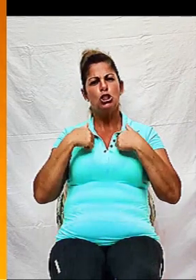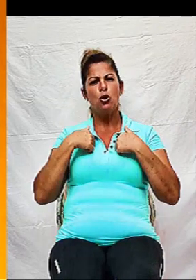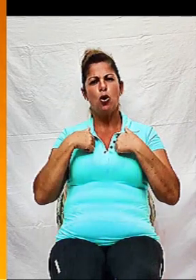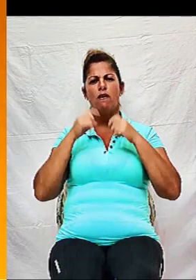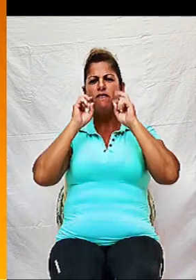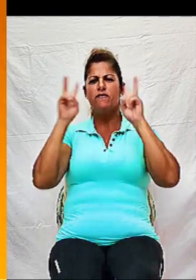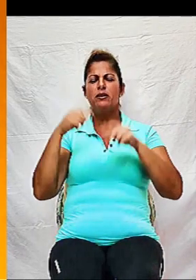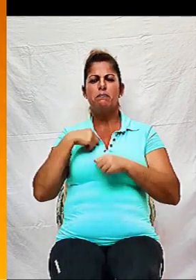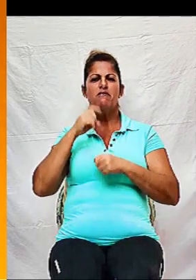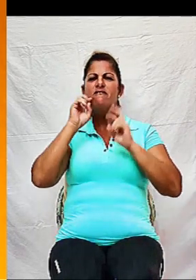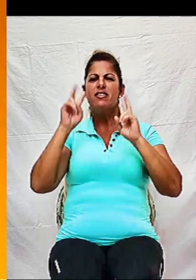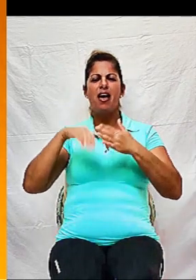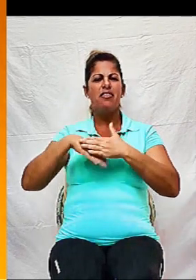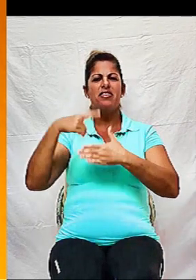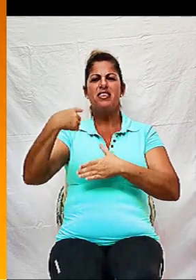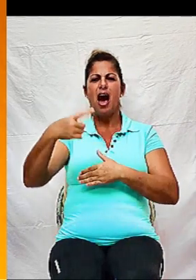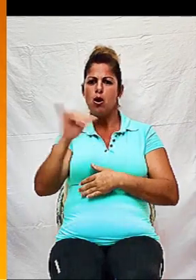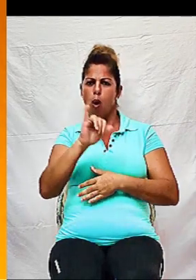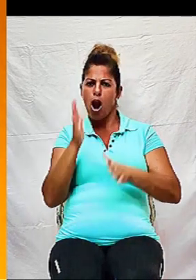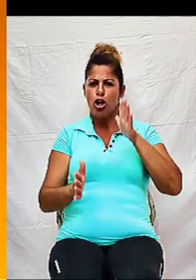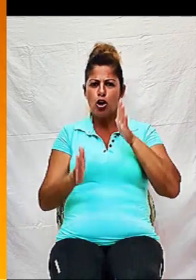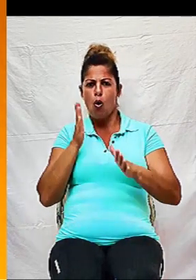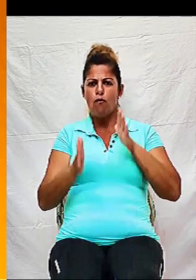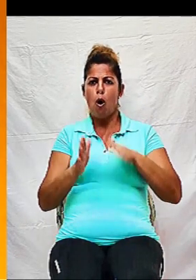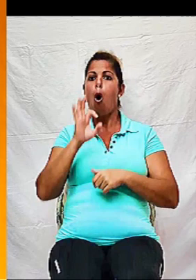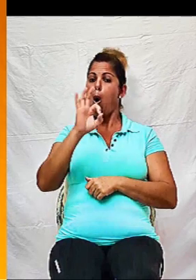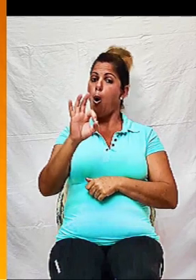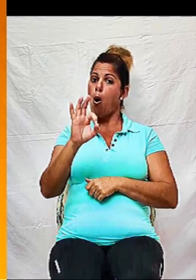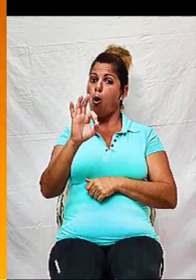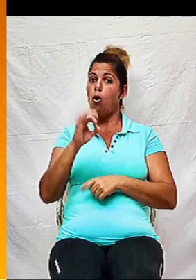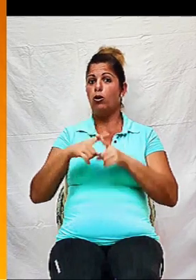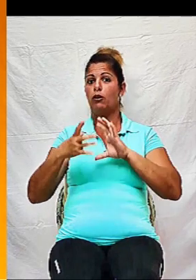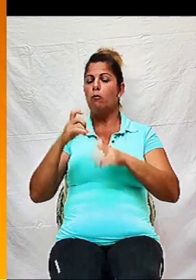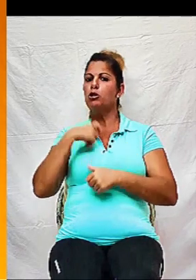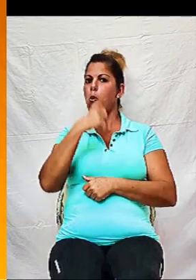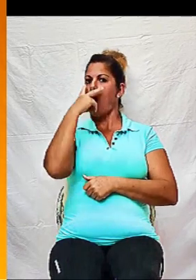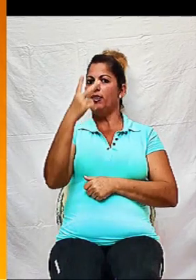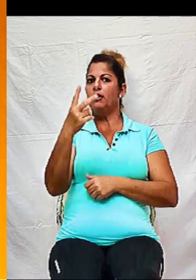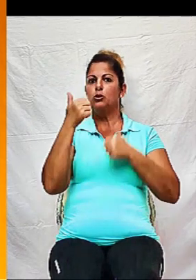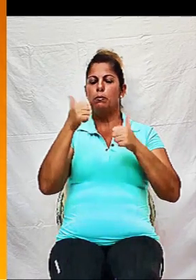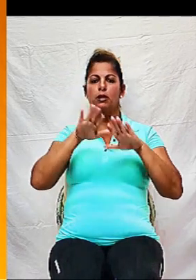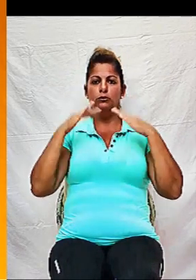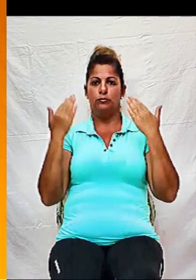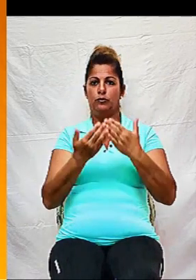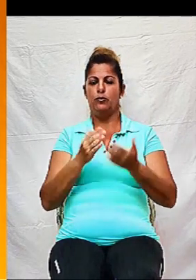¿Vivo mi vida diaria más en piloto automático o más en atención?